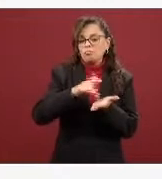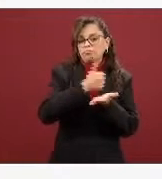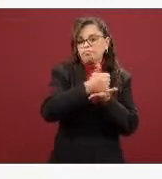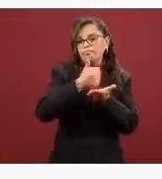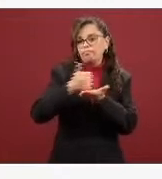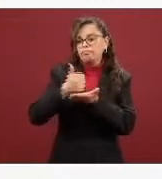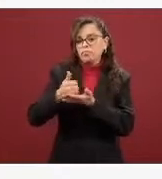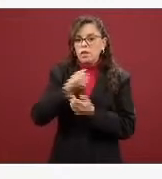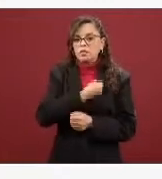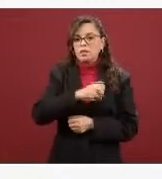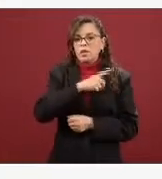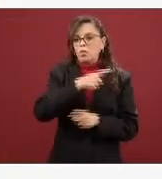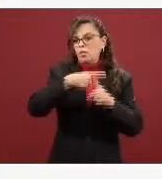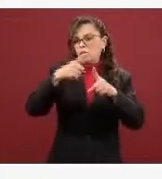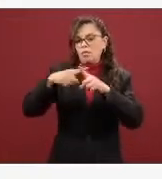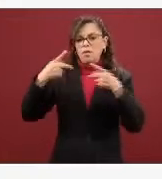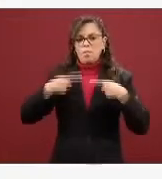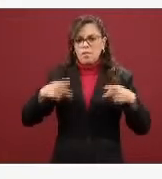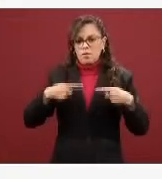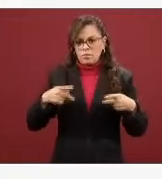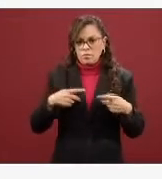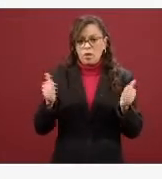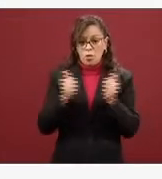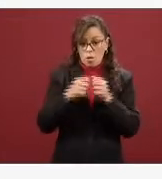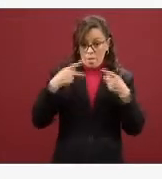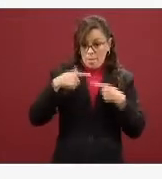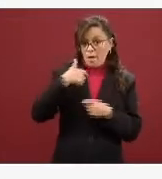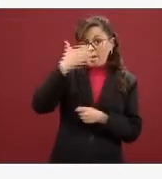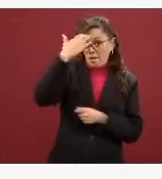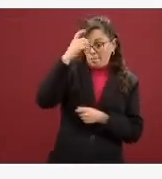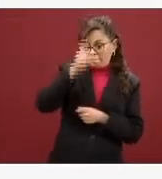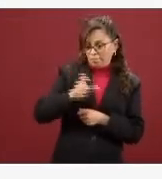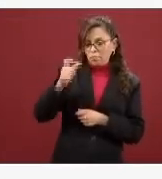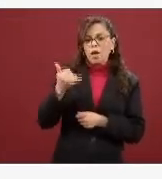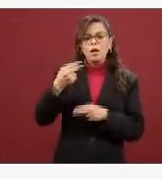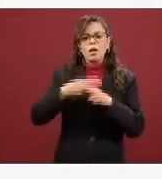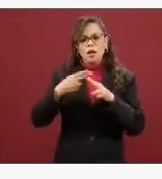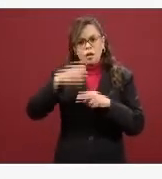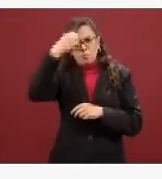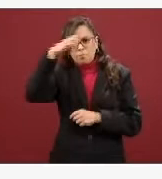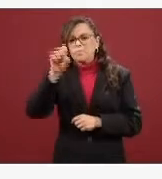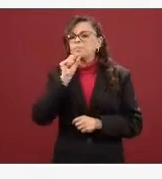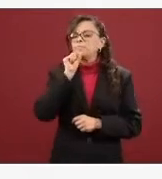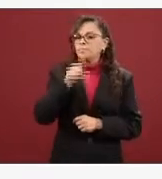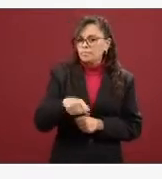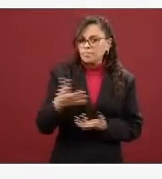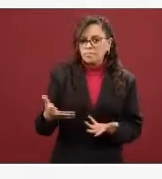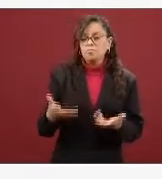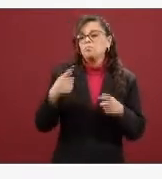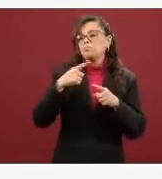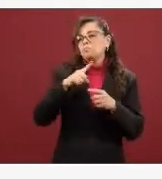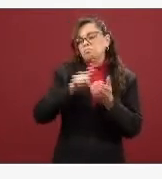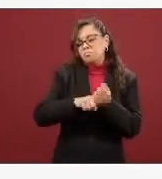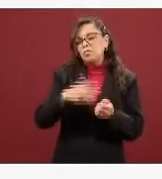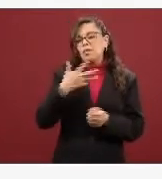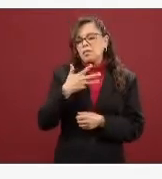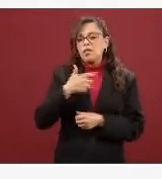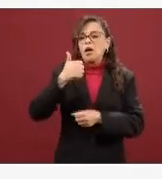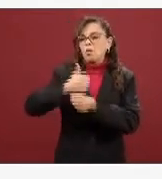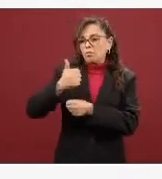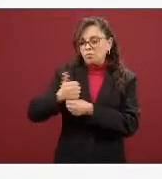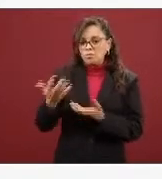personas que no conozco, sino también con la salud de personas que conocemos, nuestra familia, todos tenemos abuelos,